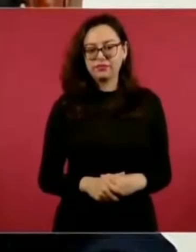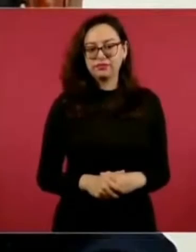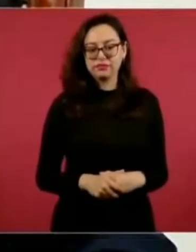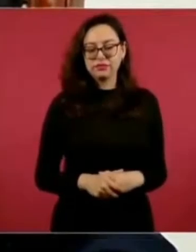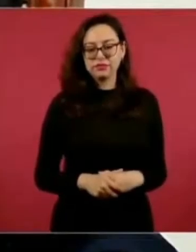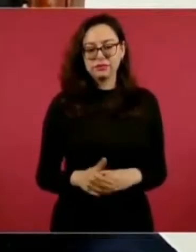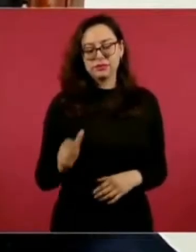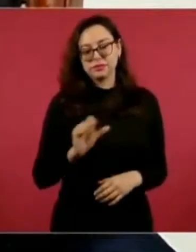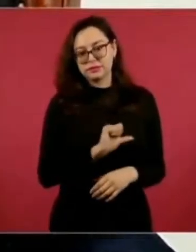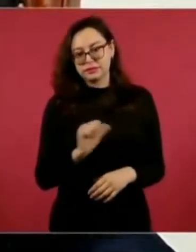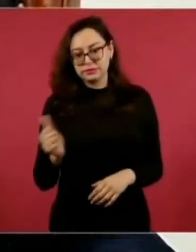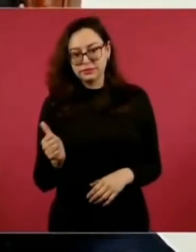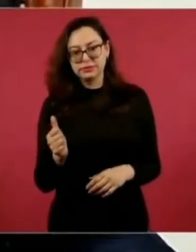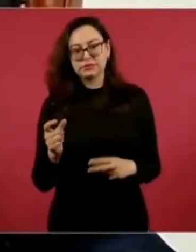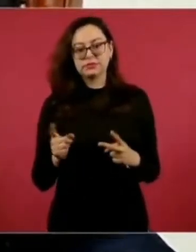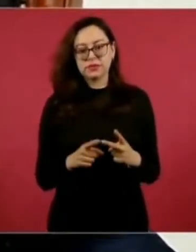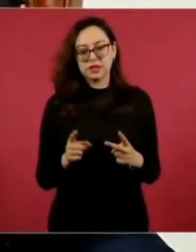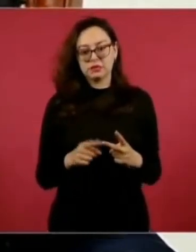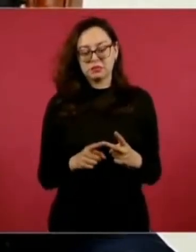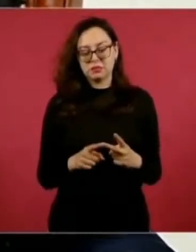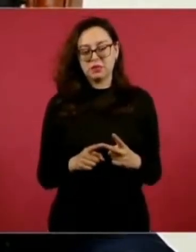menos grave,